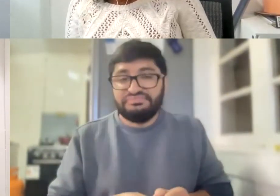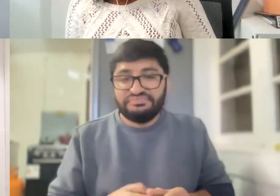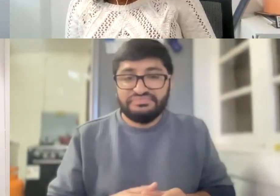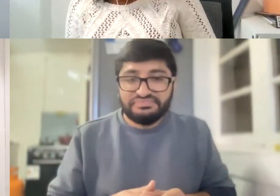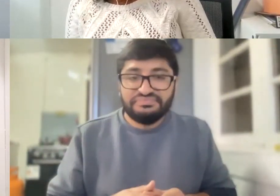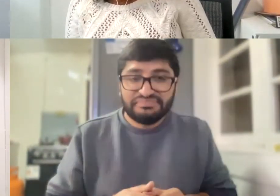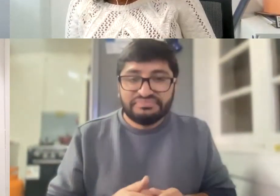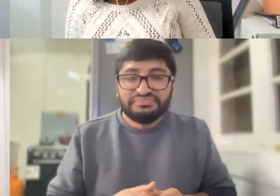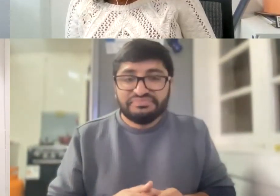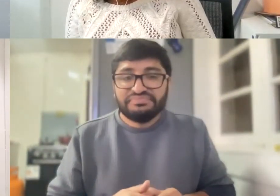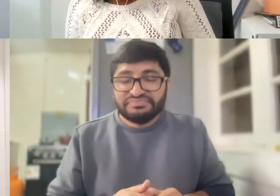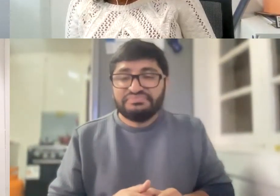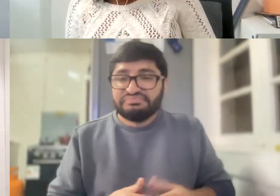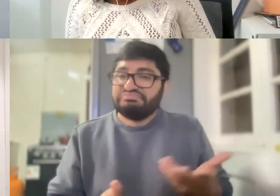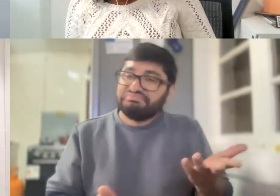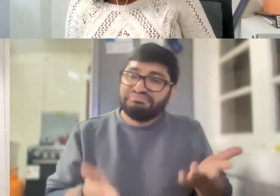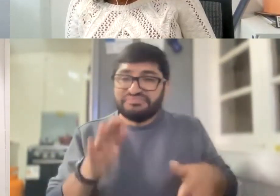nos vemos mañana.